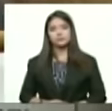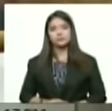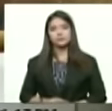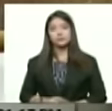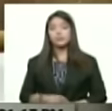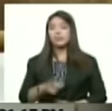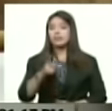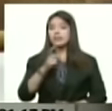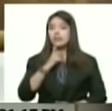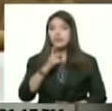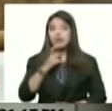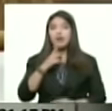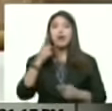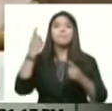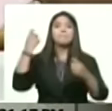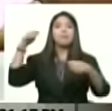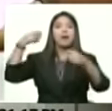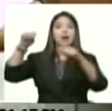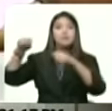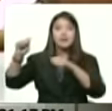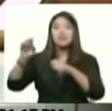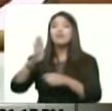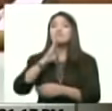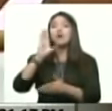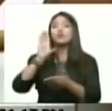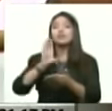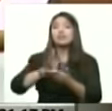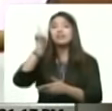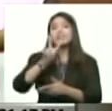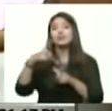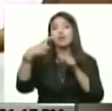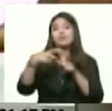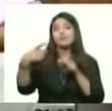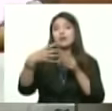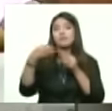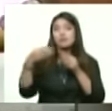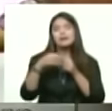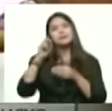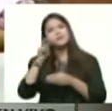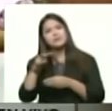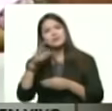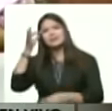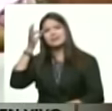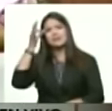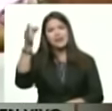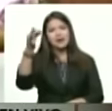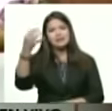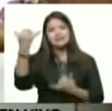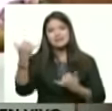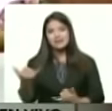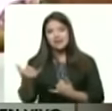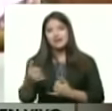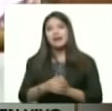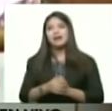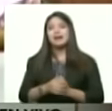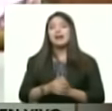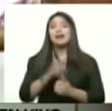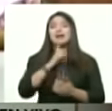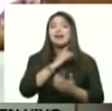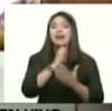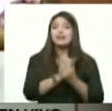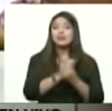Dificultad para la venta de divisas al Banco Central de Venezuela. Se ha identificado la exigencia del RUSAT, del Registro de Usuarios del